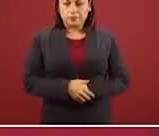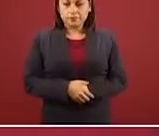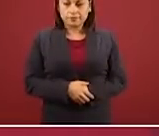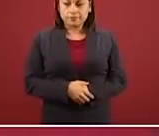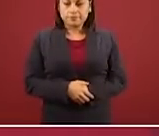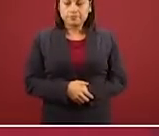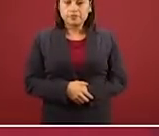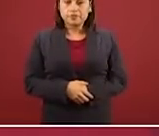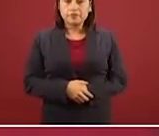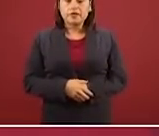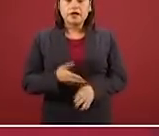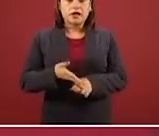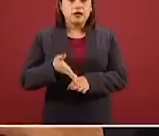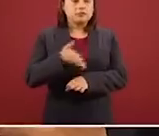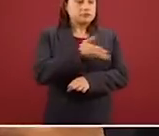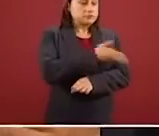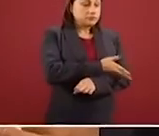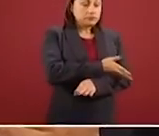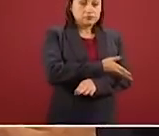obtenido.